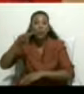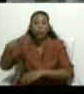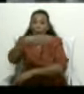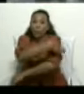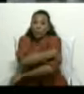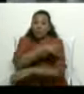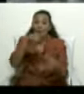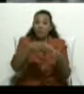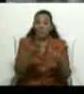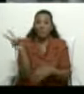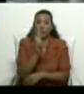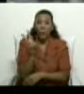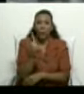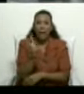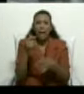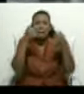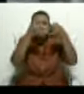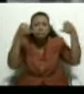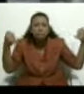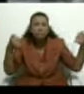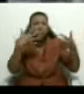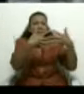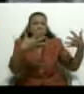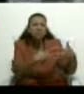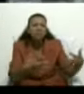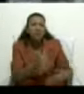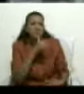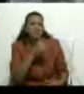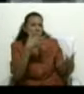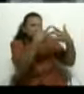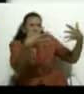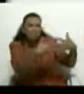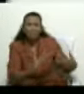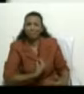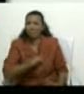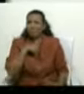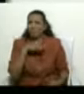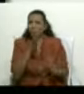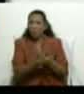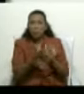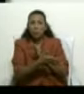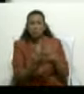oposición. La línea discursiva en agencias de noticias internacionales es la de